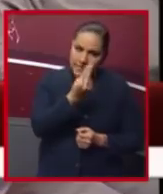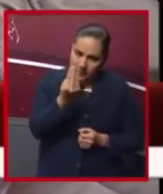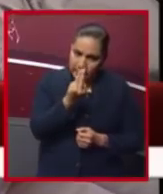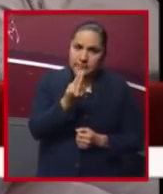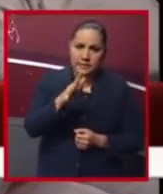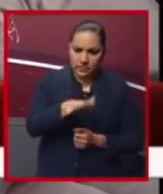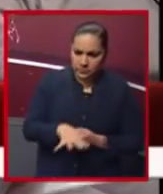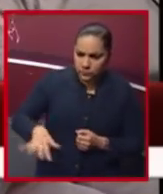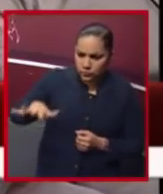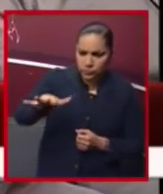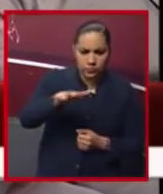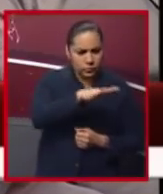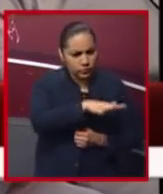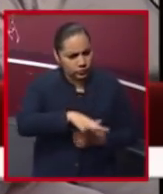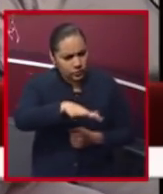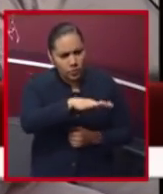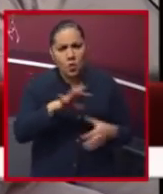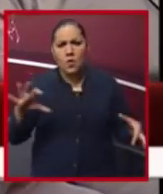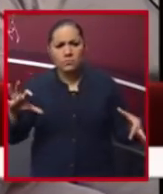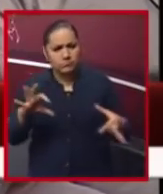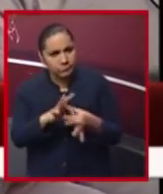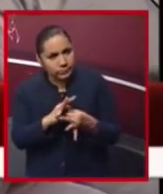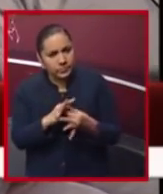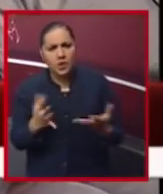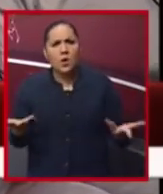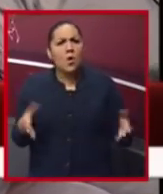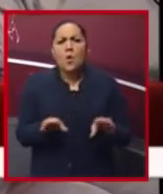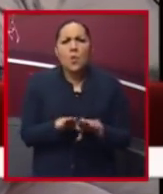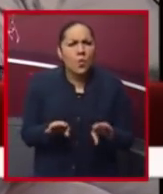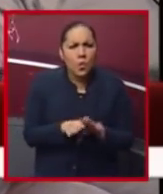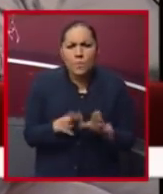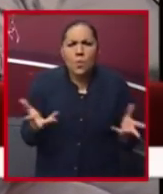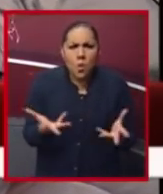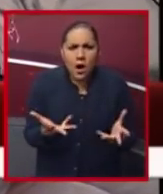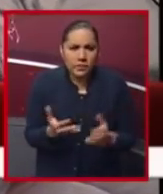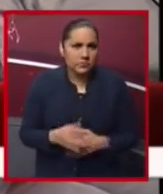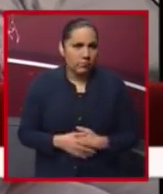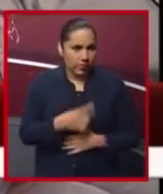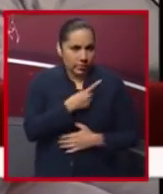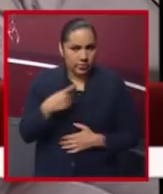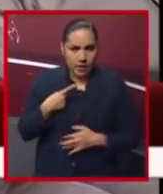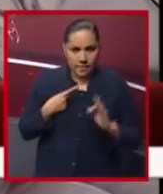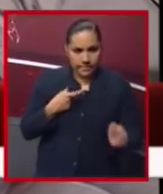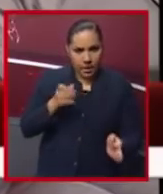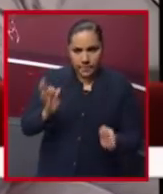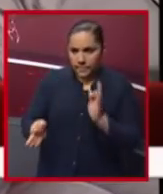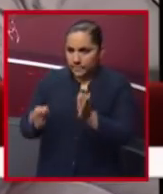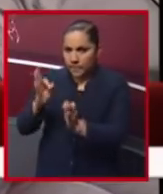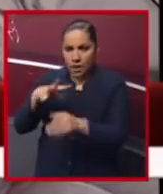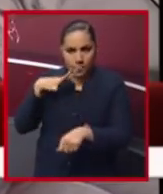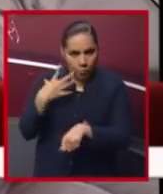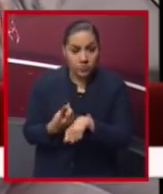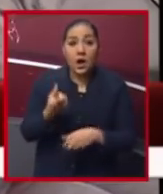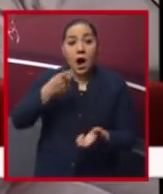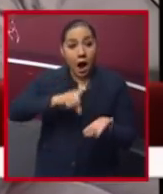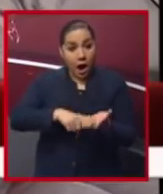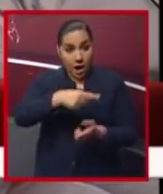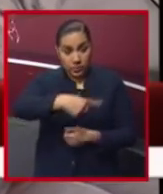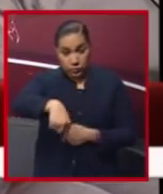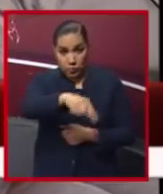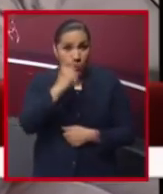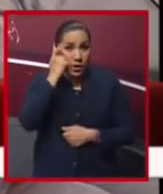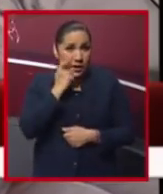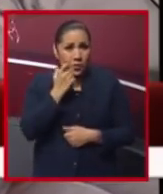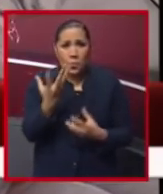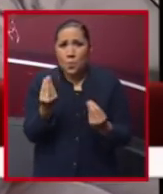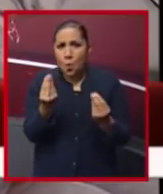hacer? Con voluntad. Hay muchos grupos armados en Guerrero. Ya no sabemos cuáles